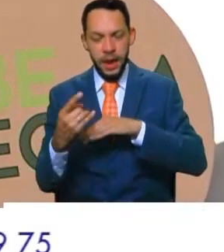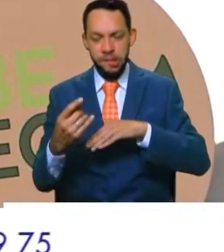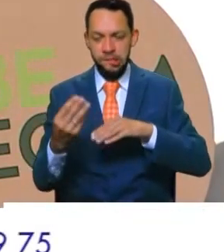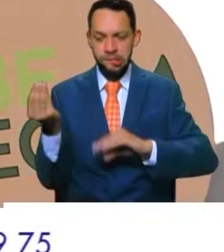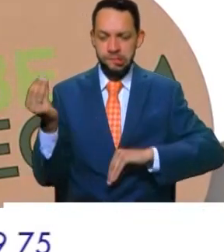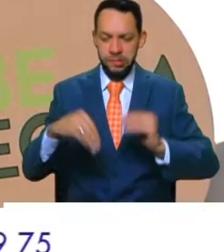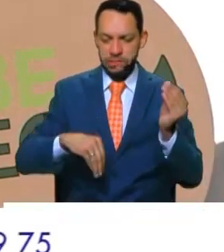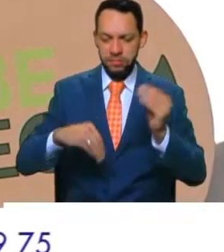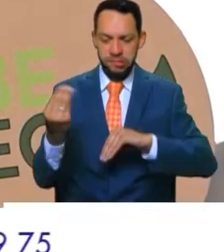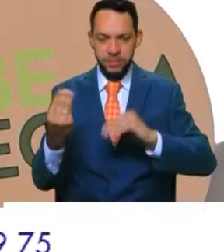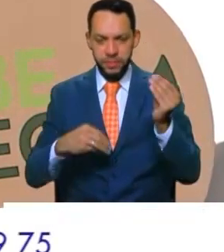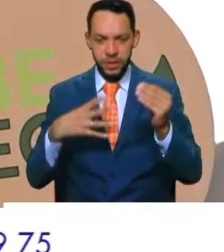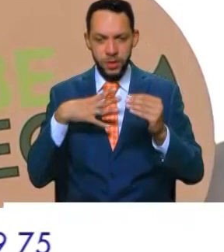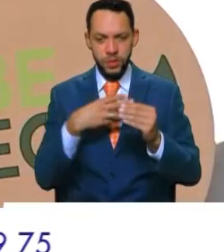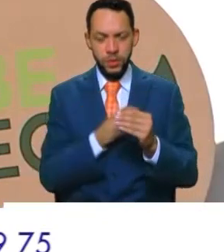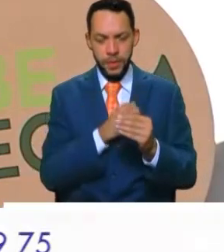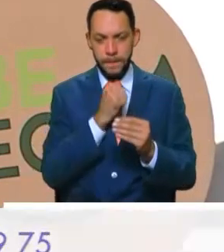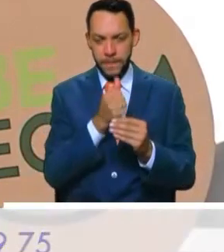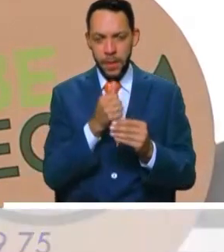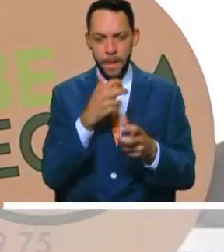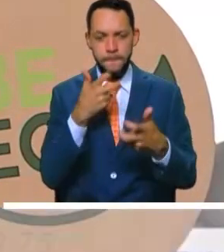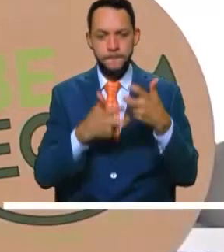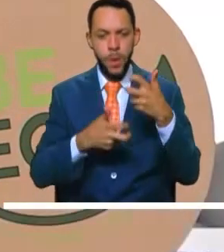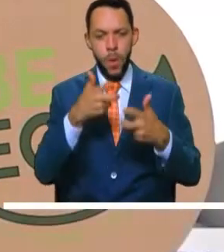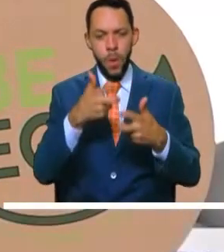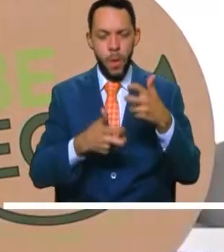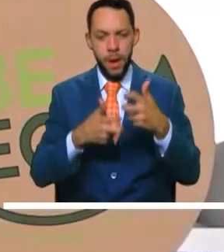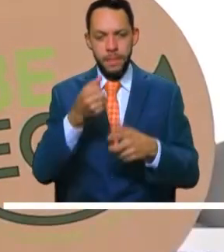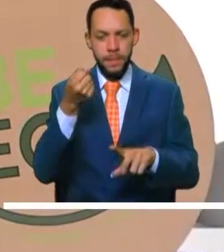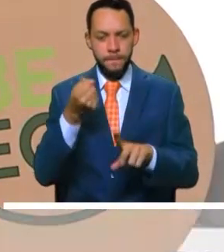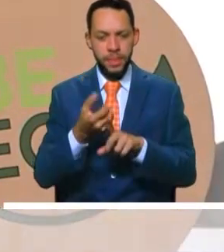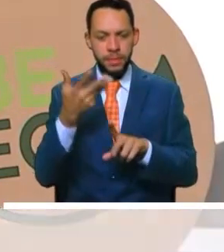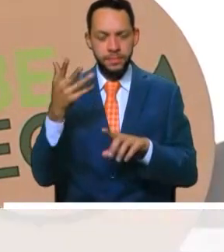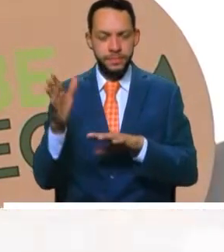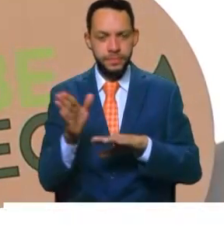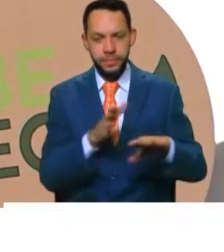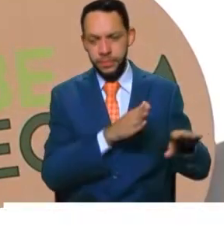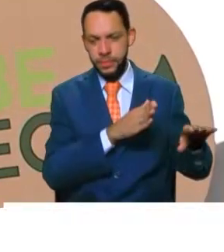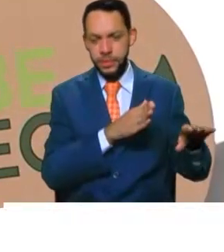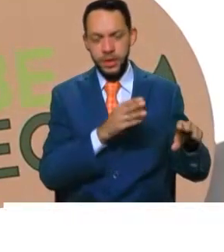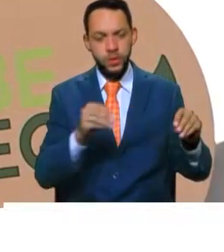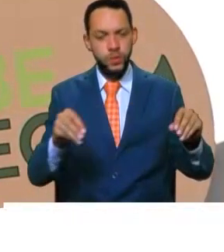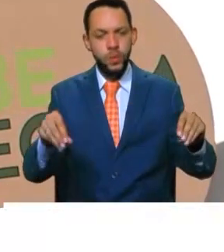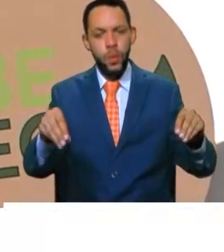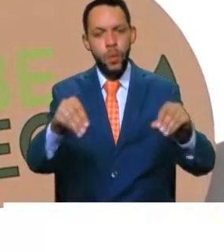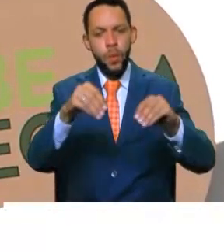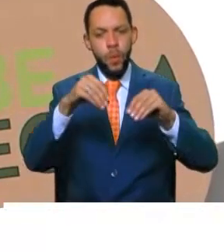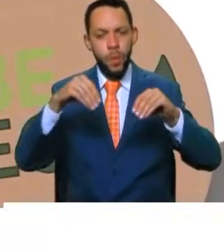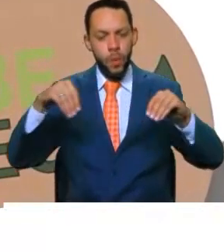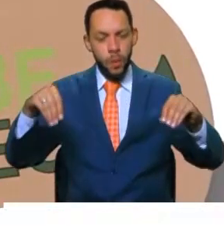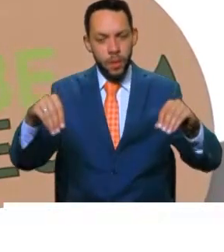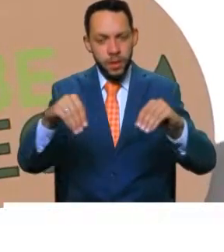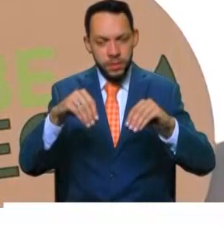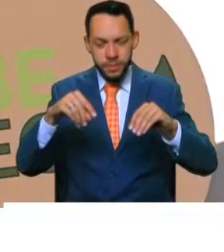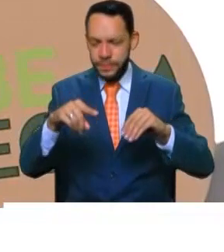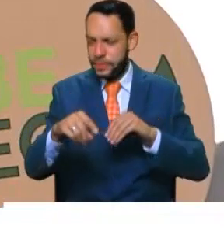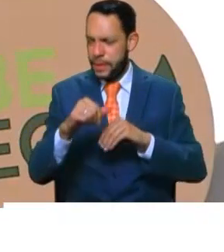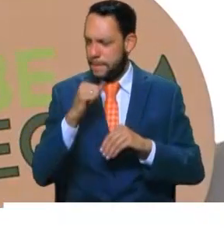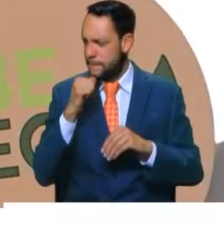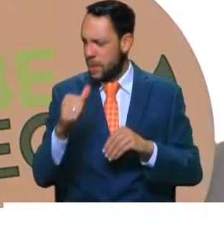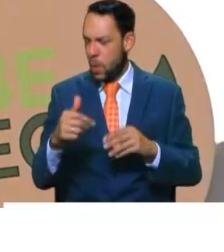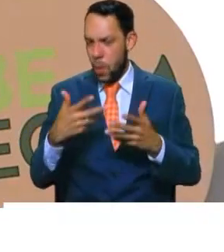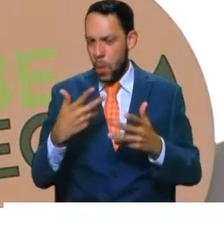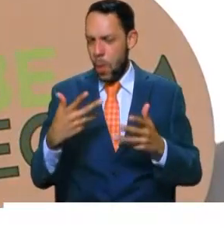somos los perjudicados. Si la tierra se contamina, no solamente la tierra la que va a llevar...